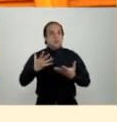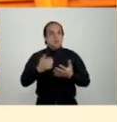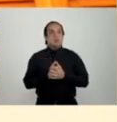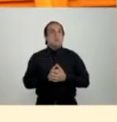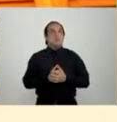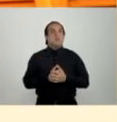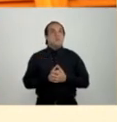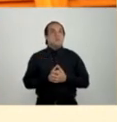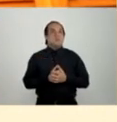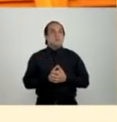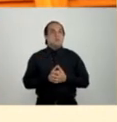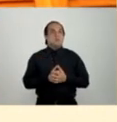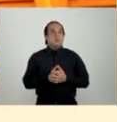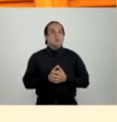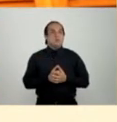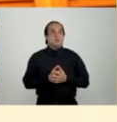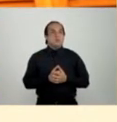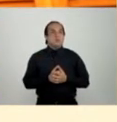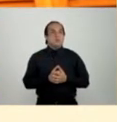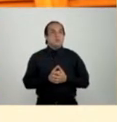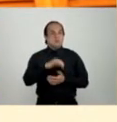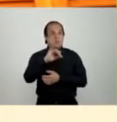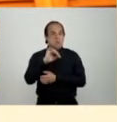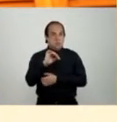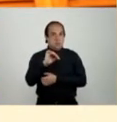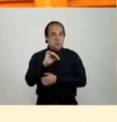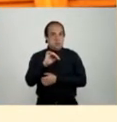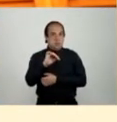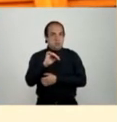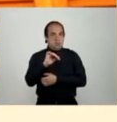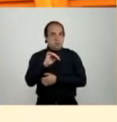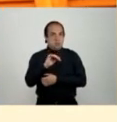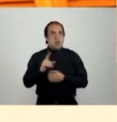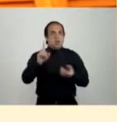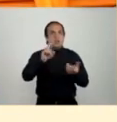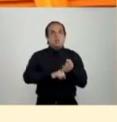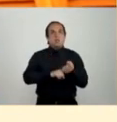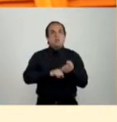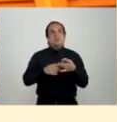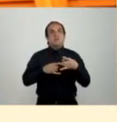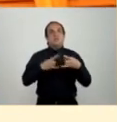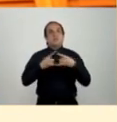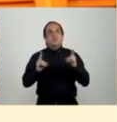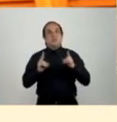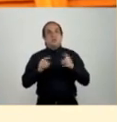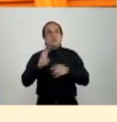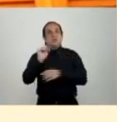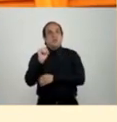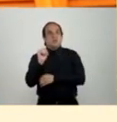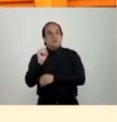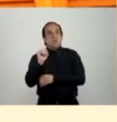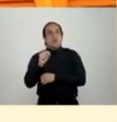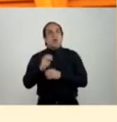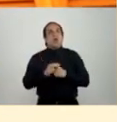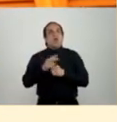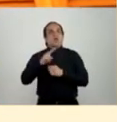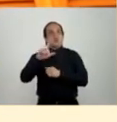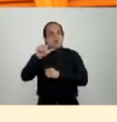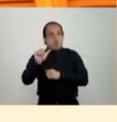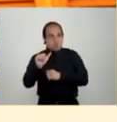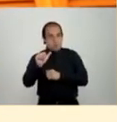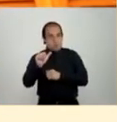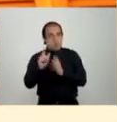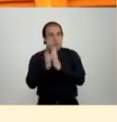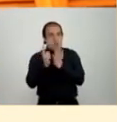boom. Y sin embargo, entramos por la puerta de la novela de acción, la novela de aventuras, la novela